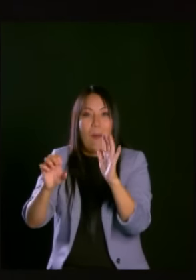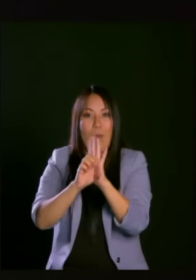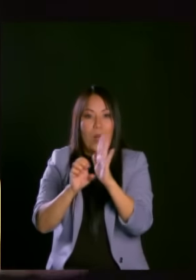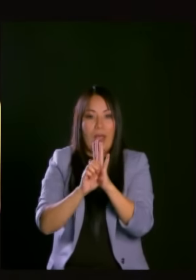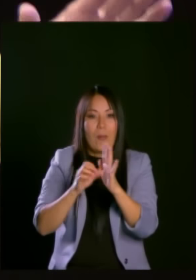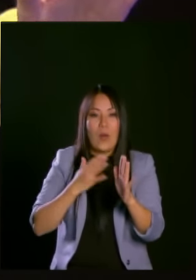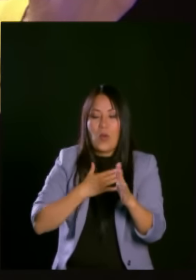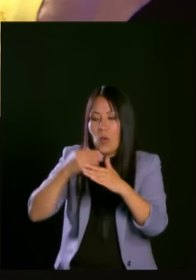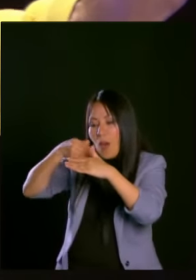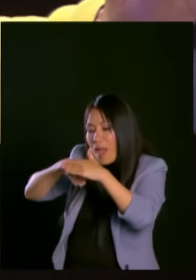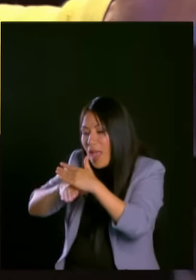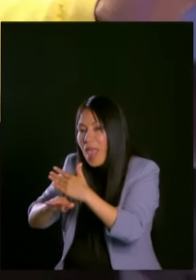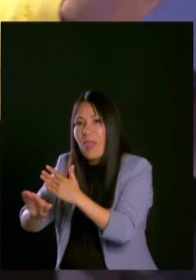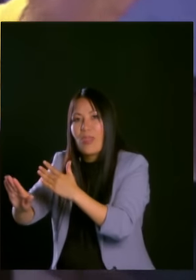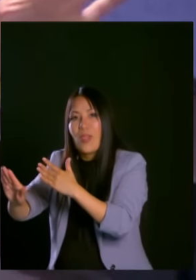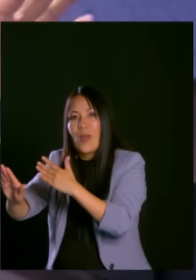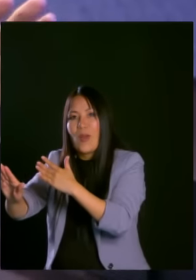puerta porque vienen dos detrás de mí.